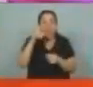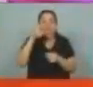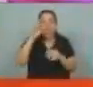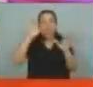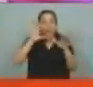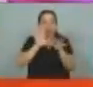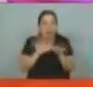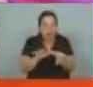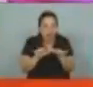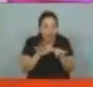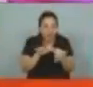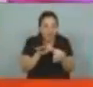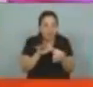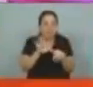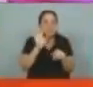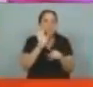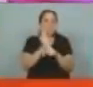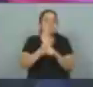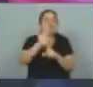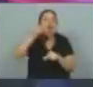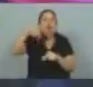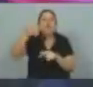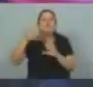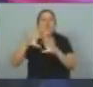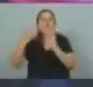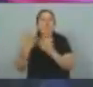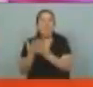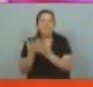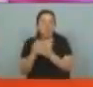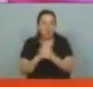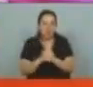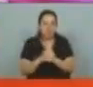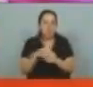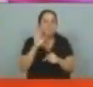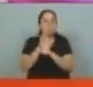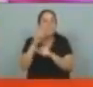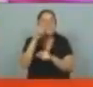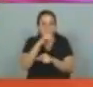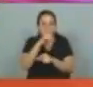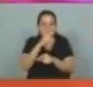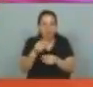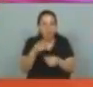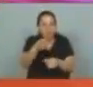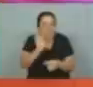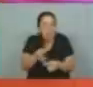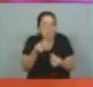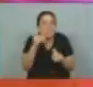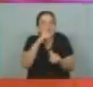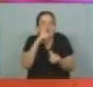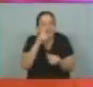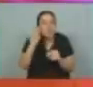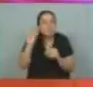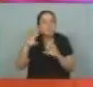a la séptima dimensión. ¿Cuál es la séptima dimensión? ¡Nos fuimos a la B! La del sonido. Entonces